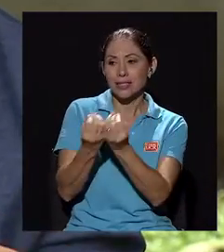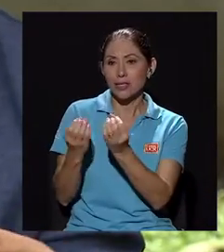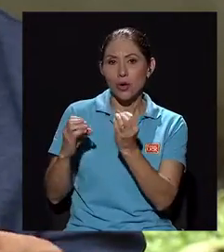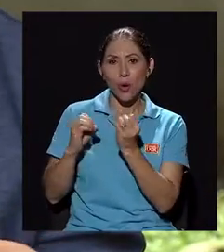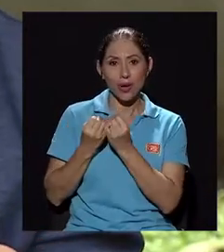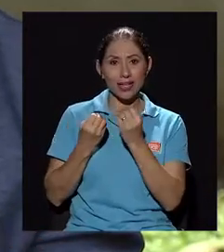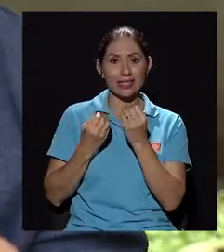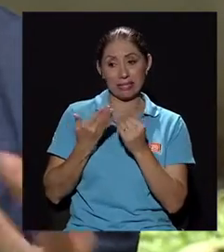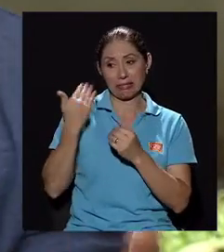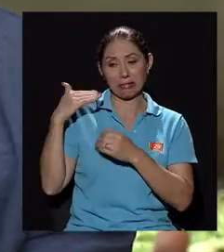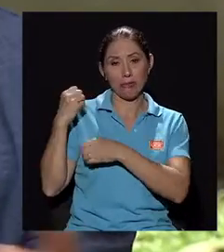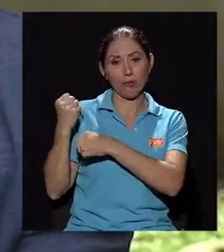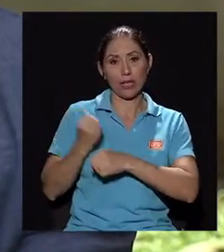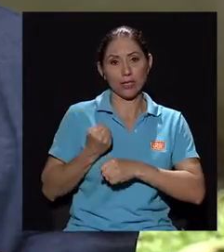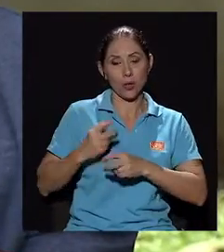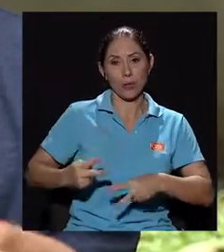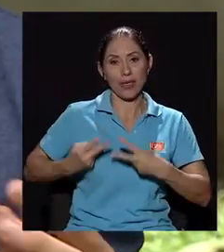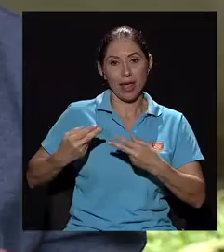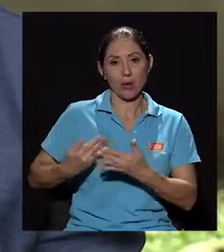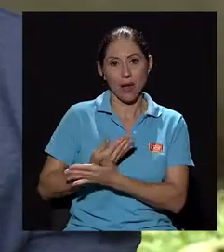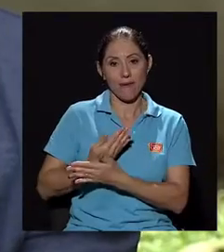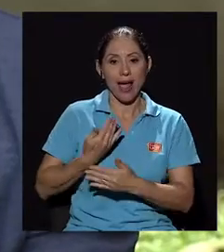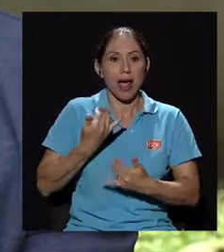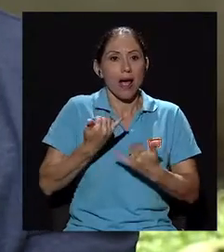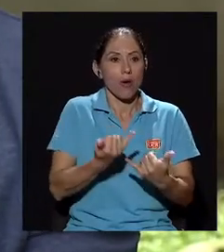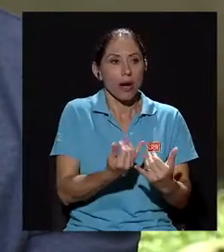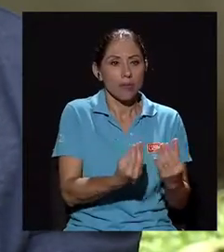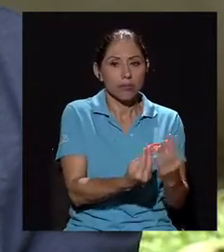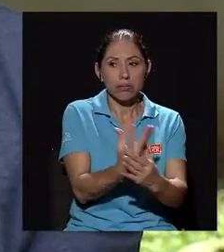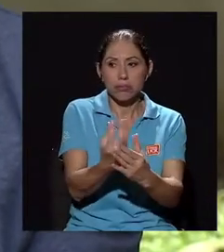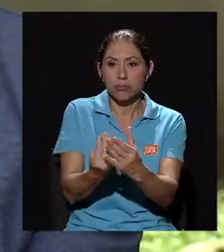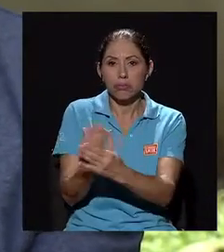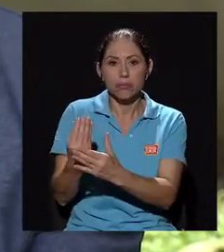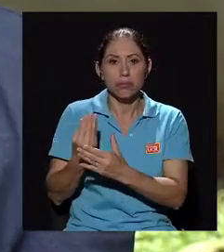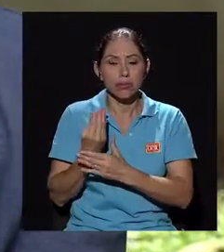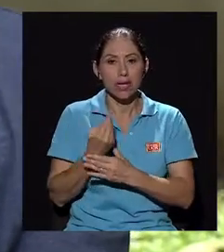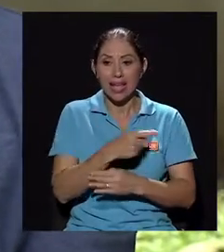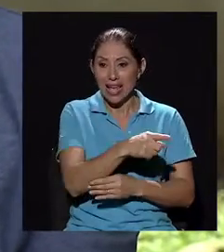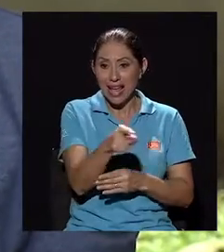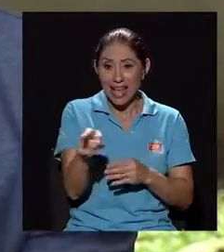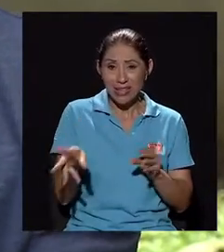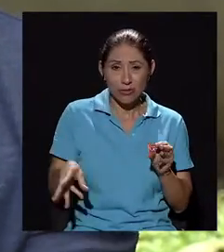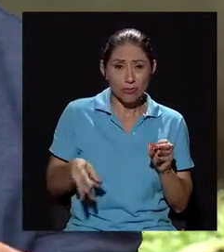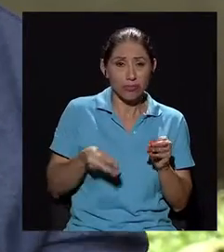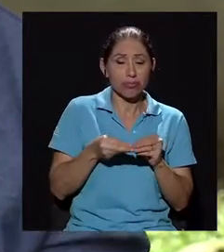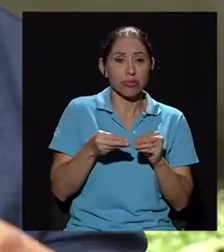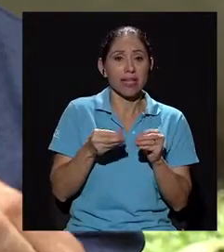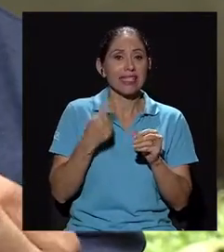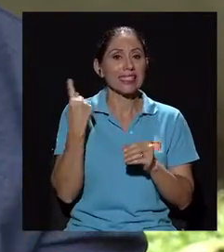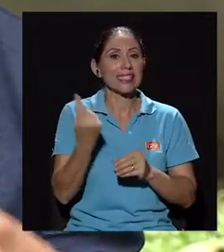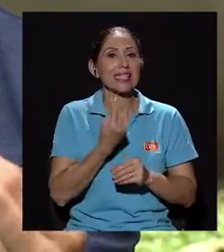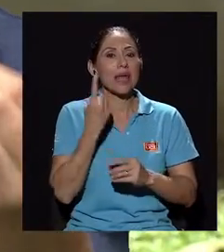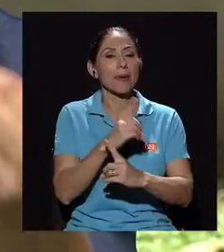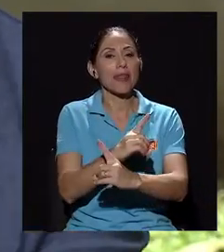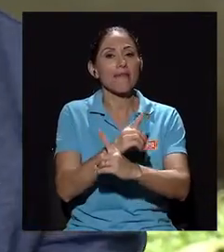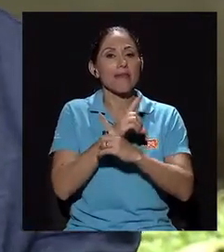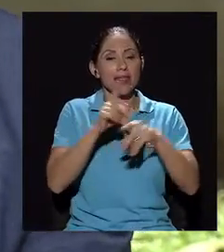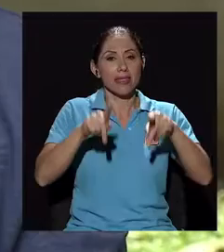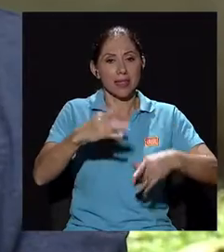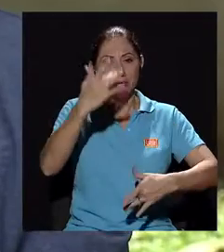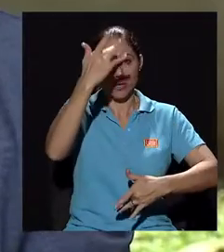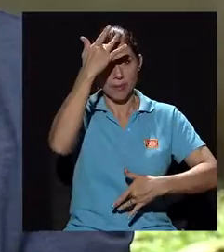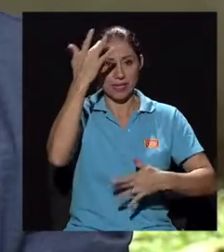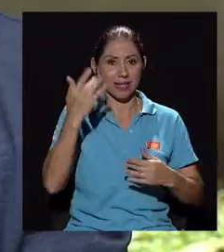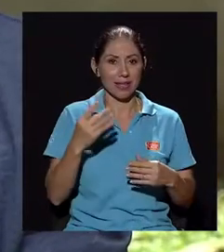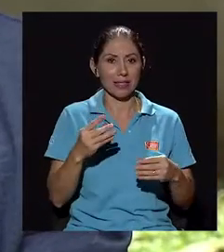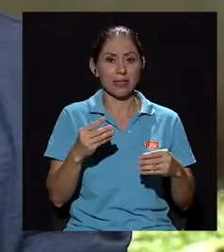de la Fundación Vida Nueva o que también se han sumado a esta causa, siempre han tenido la defensa, ¿verdad?, de los pacientes, los más